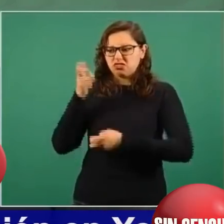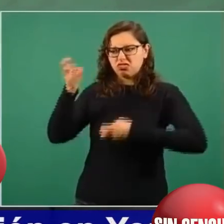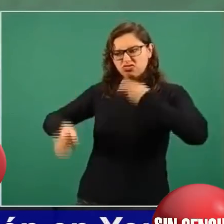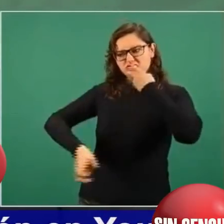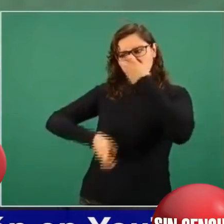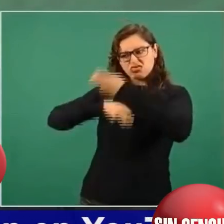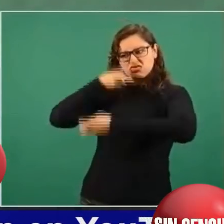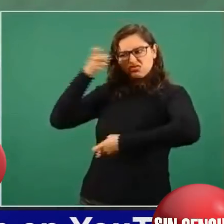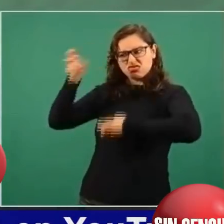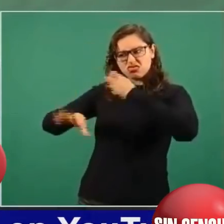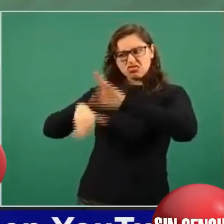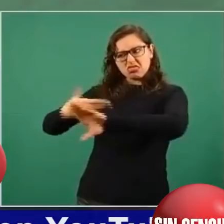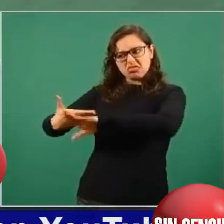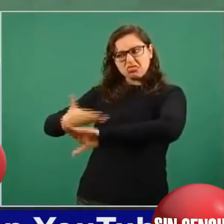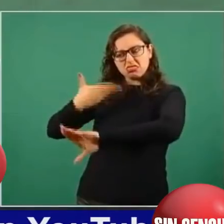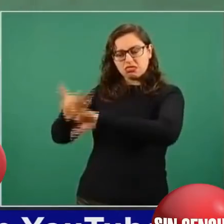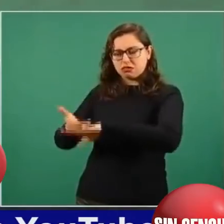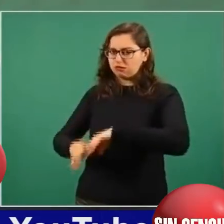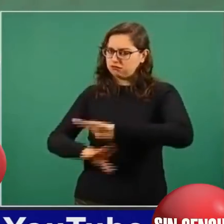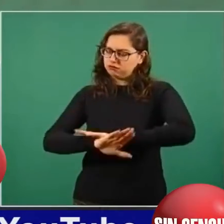al maestro